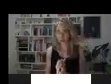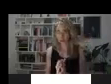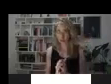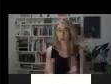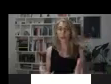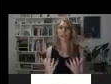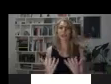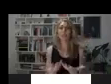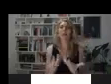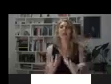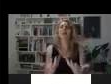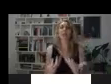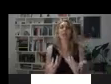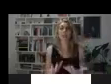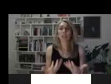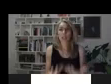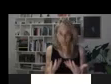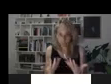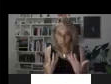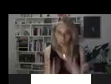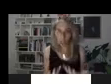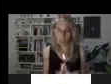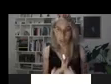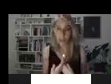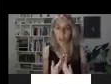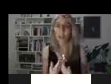obra, por el impacto